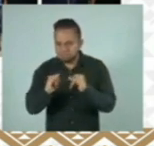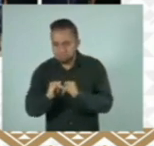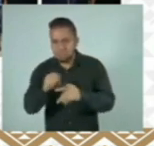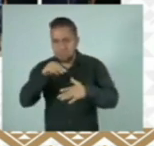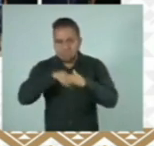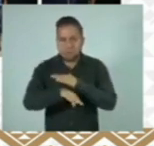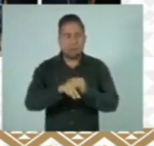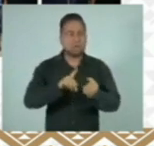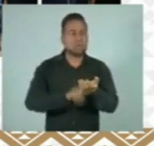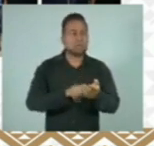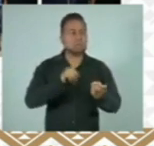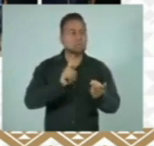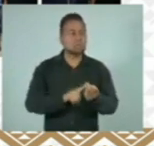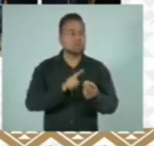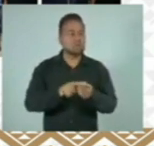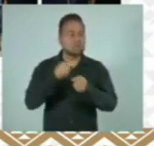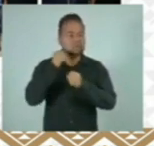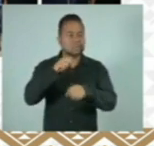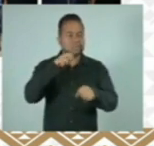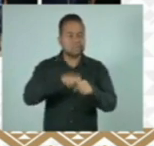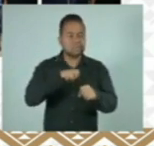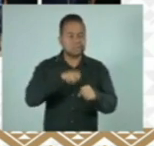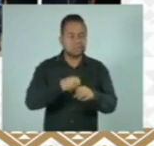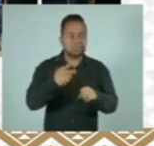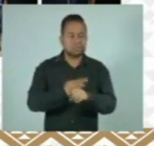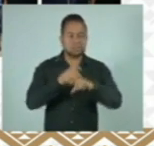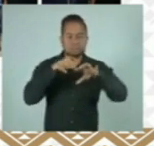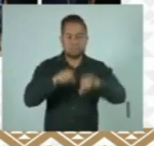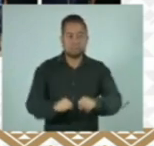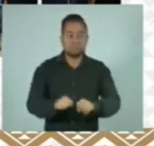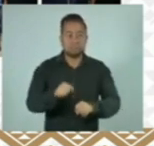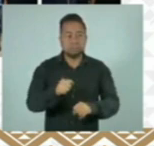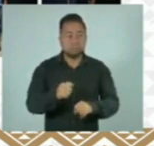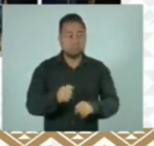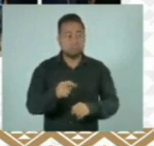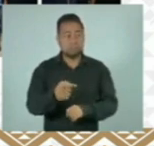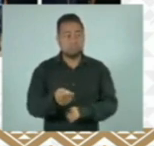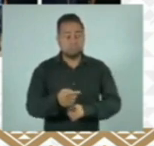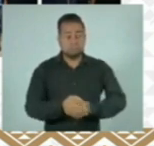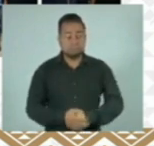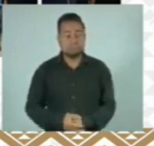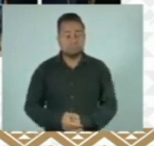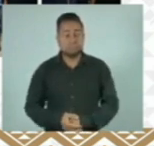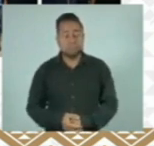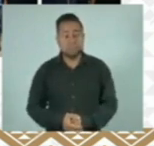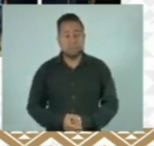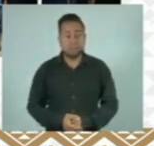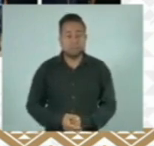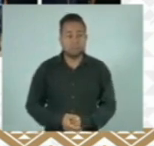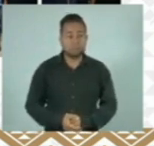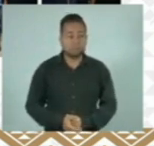interior del sindicato cervecero, contuvieron los siguientes resultados. En este seguimiento